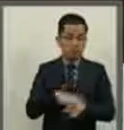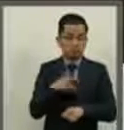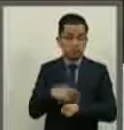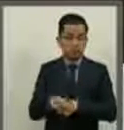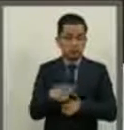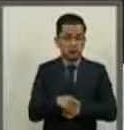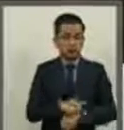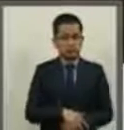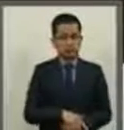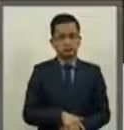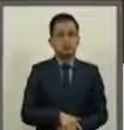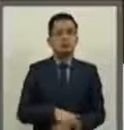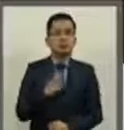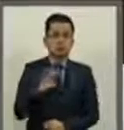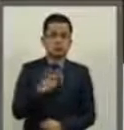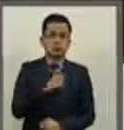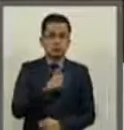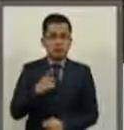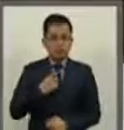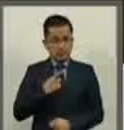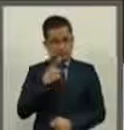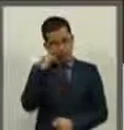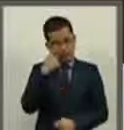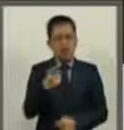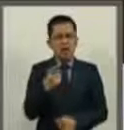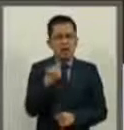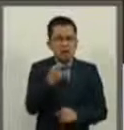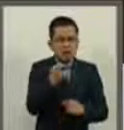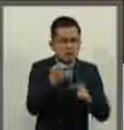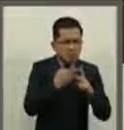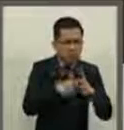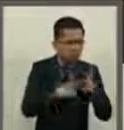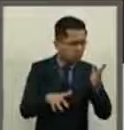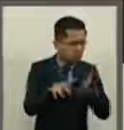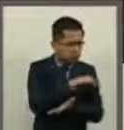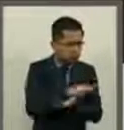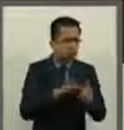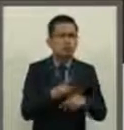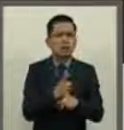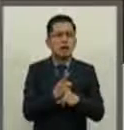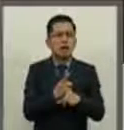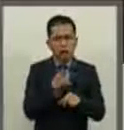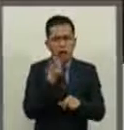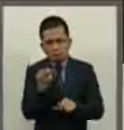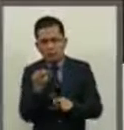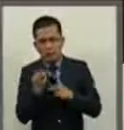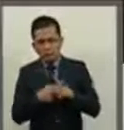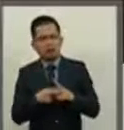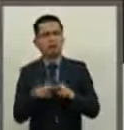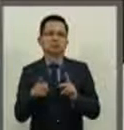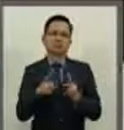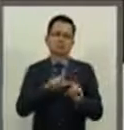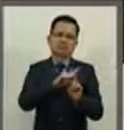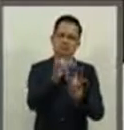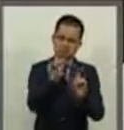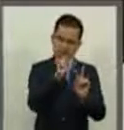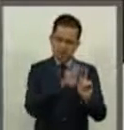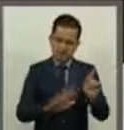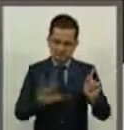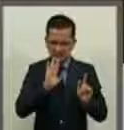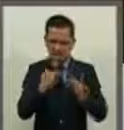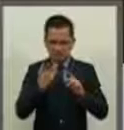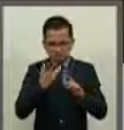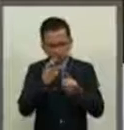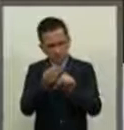de actuación para combatir las causas de la violencia en buena parte del país y las causas que han